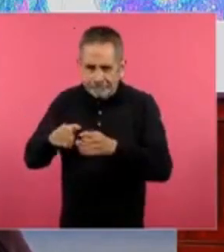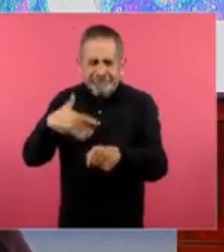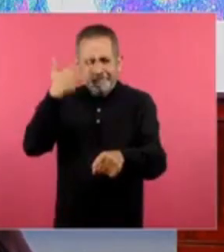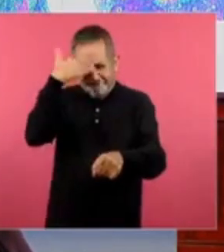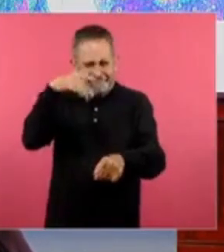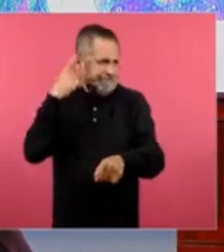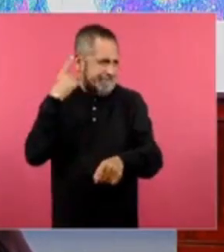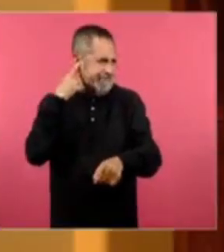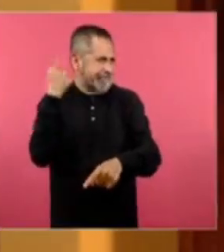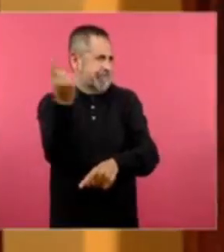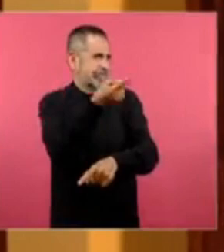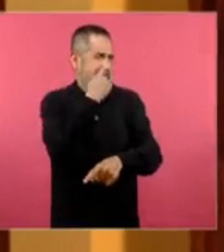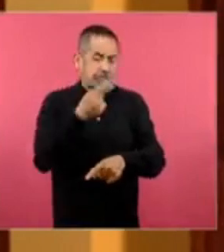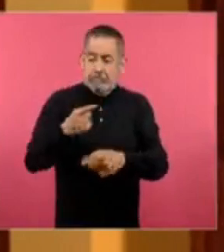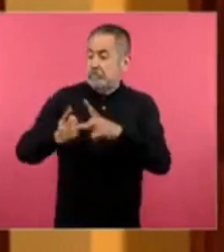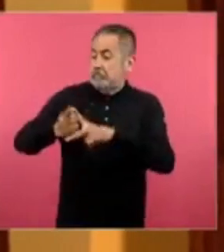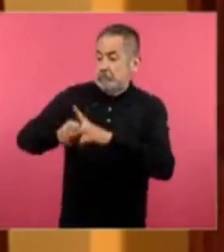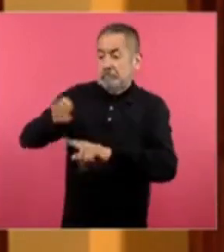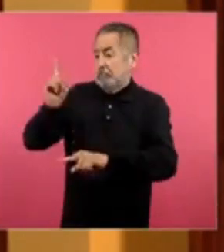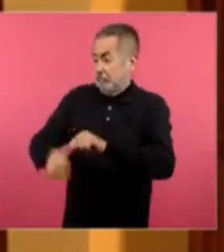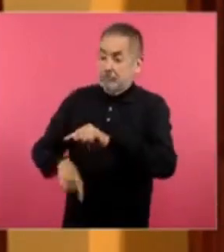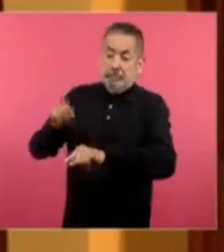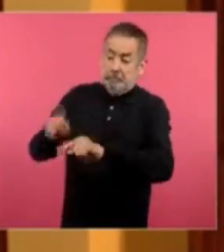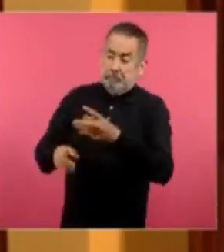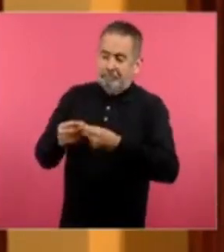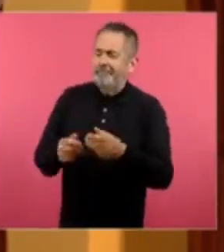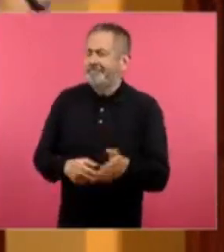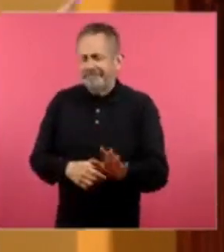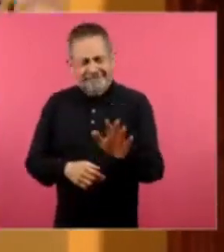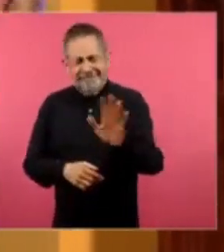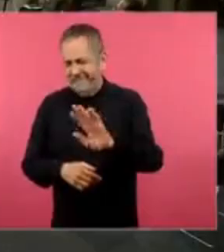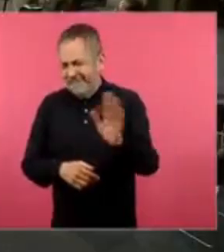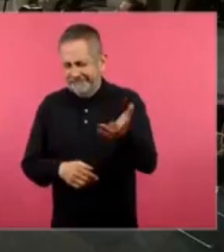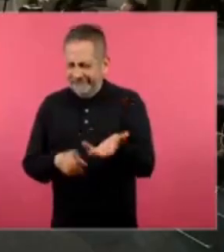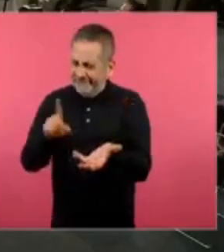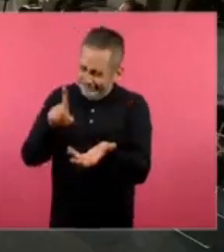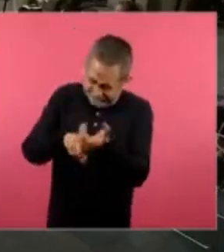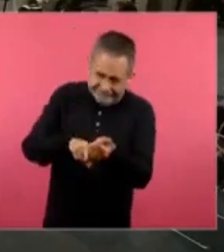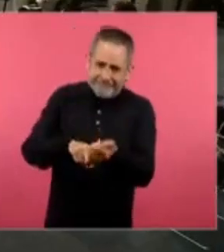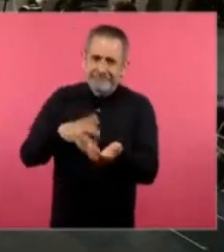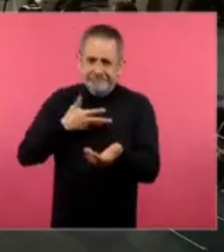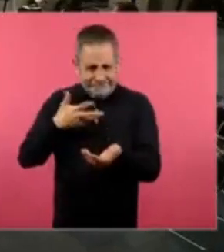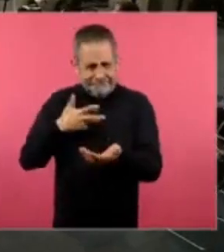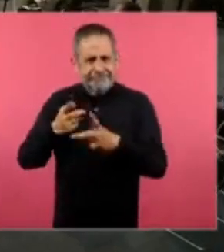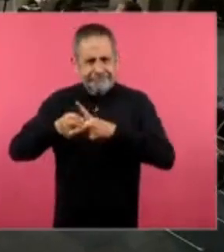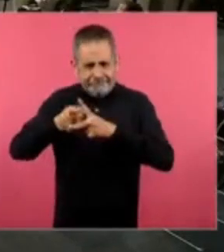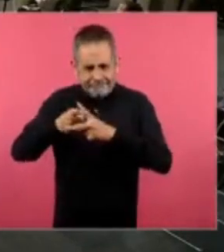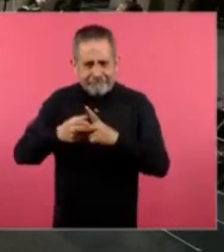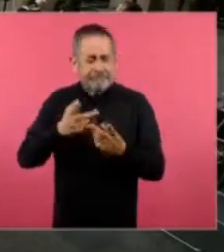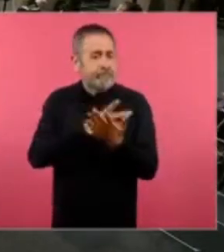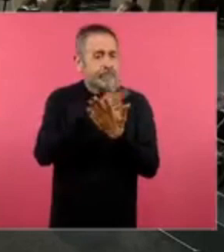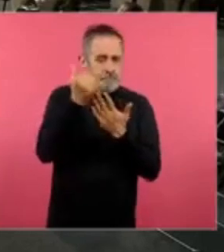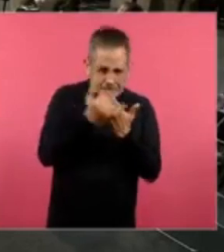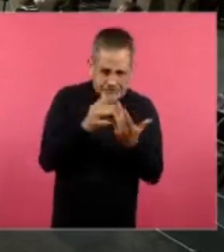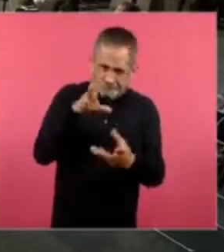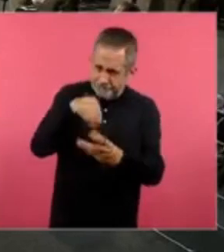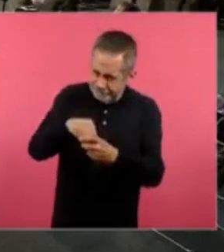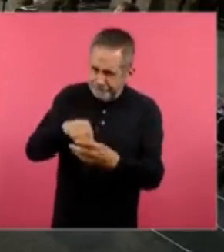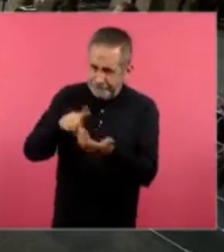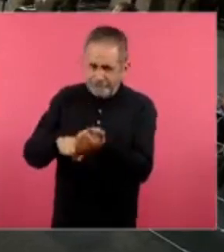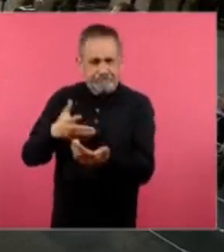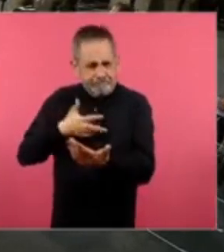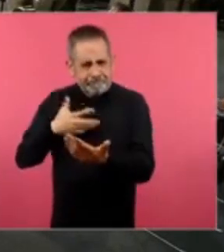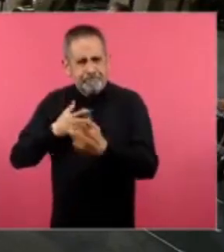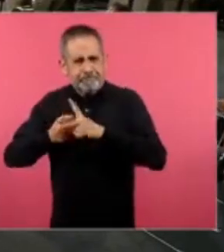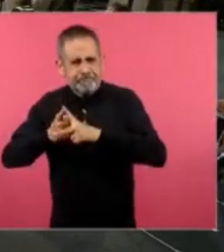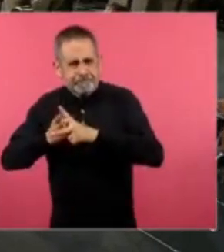ahí dicen que las matemáticas desaparecieron y todo, créanme que no. Las matemáticas están inmersas, existen en los proyectos, y